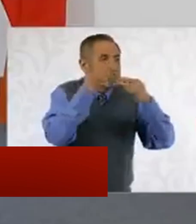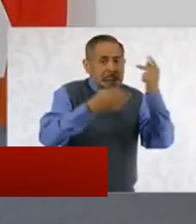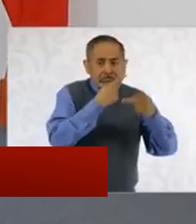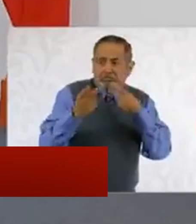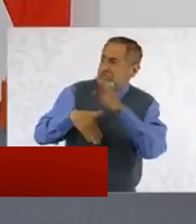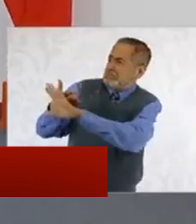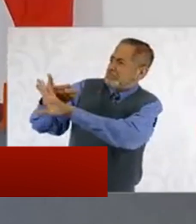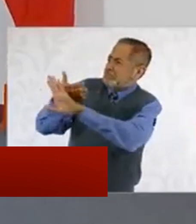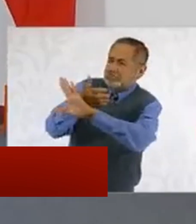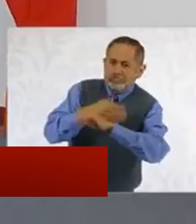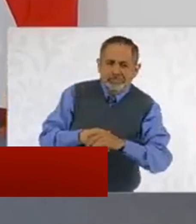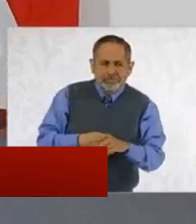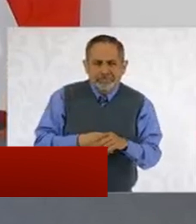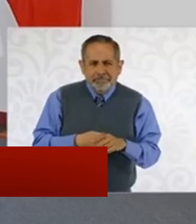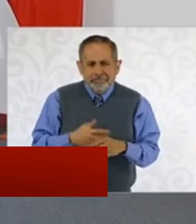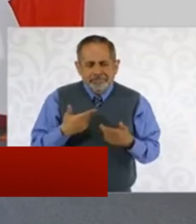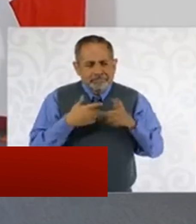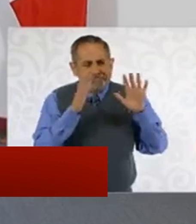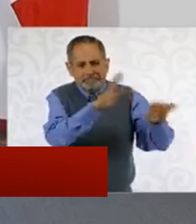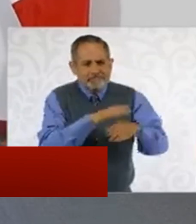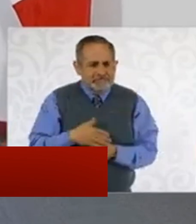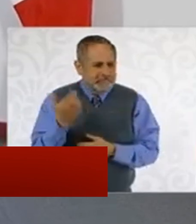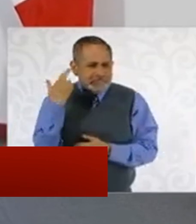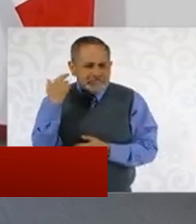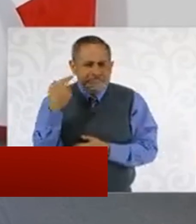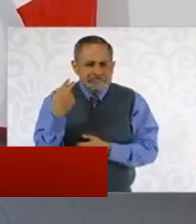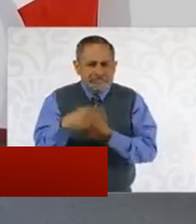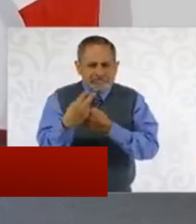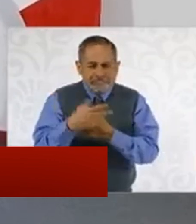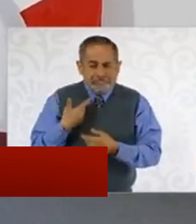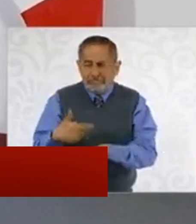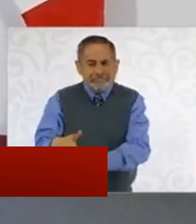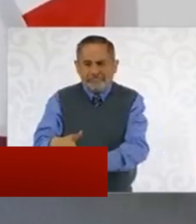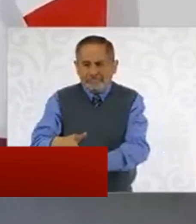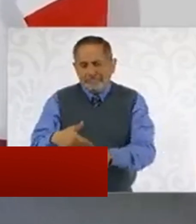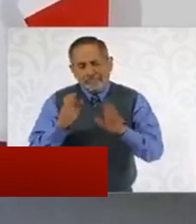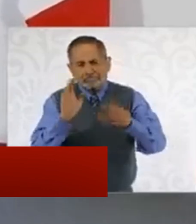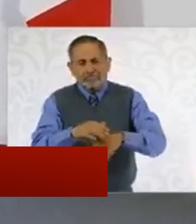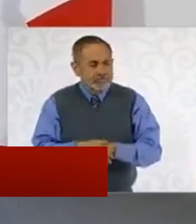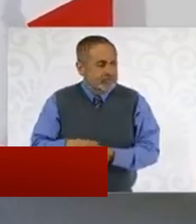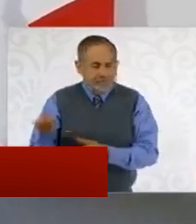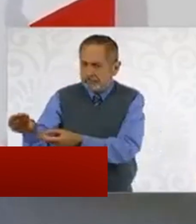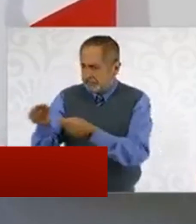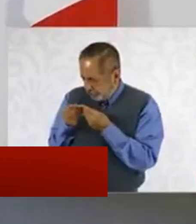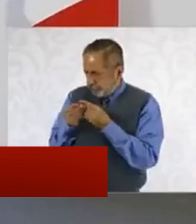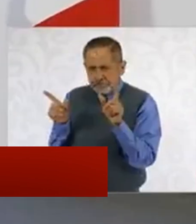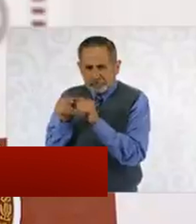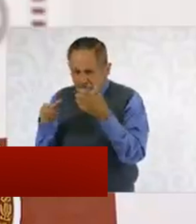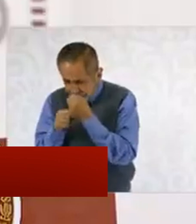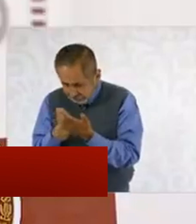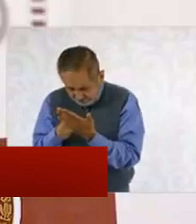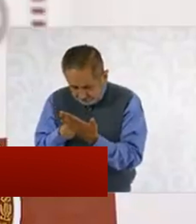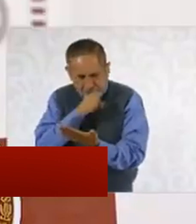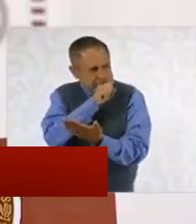lo... Yo la verdad no oigo mucha radio y televisión, no me da tiempo, pero me pasan un resumen y digo, bueno, pero es que